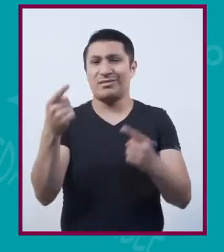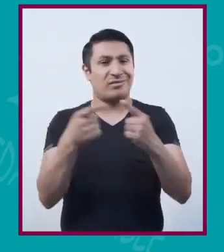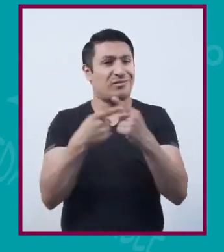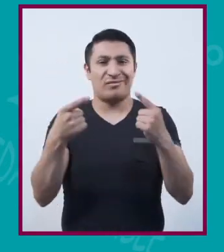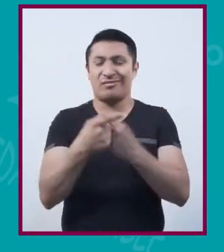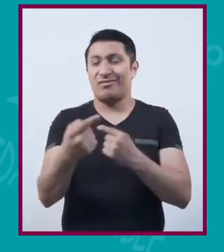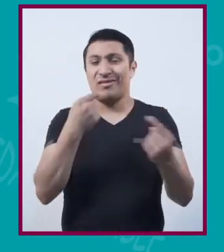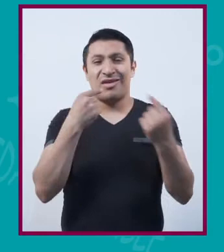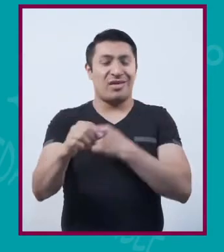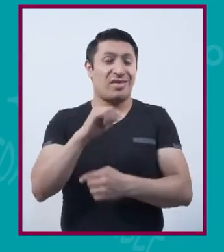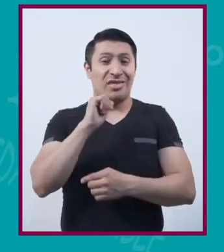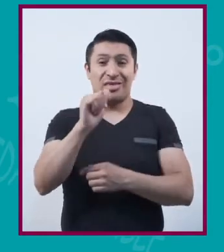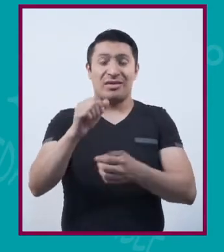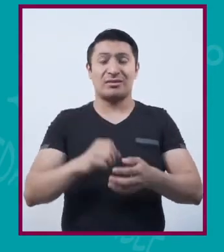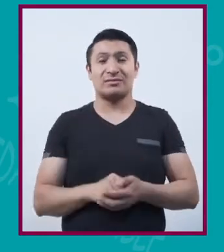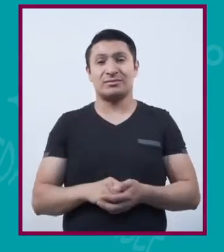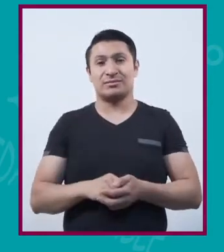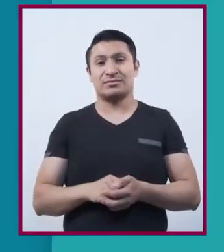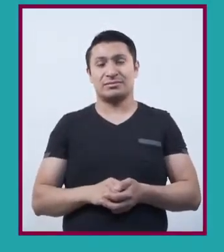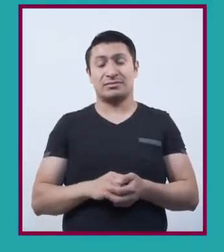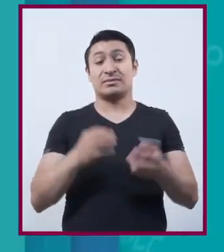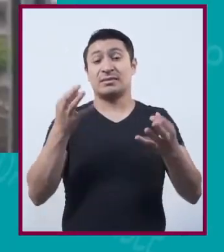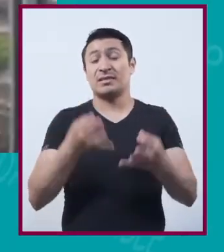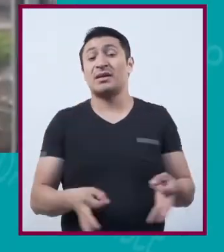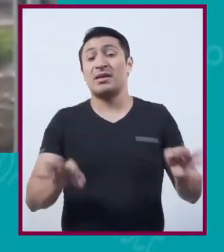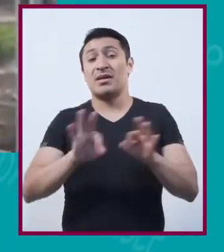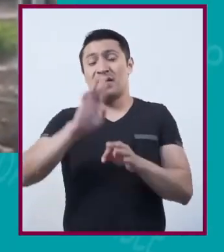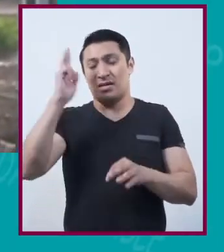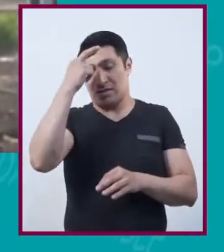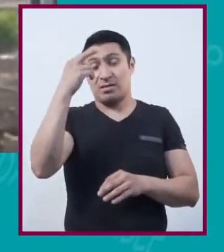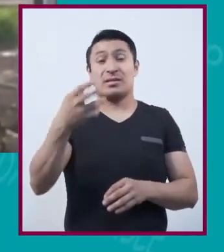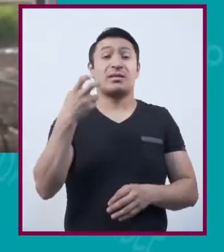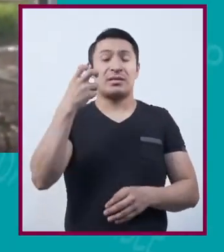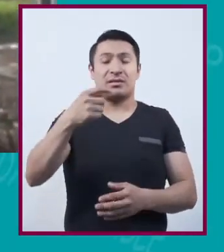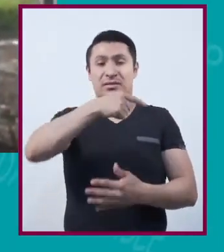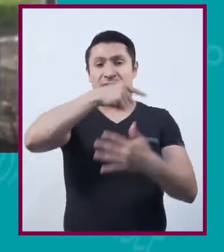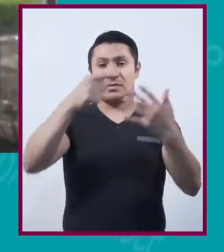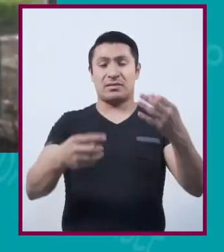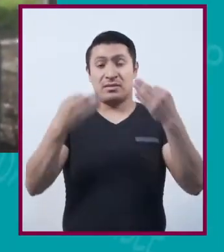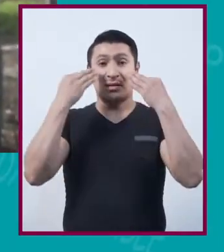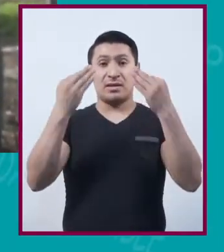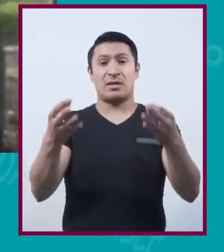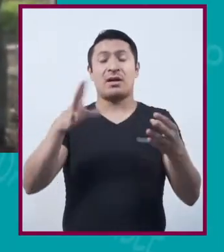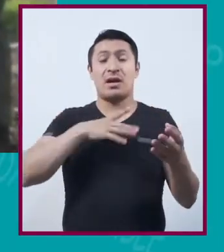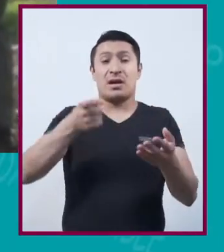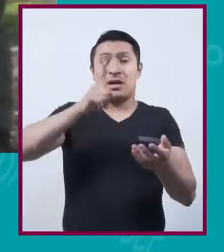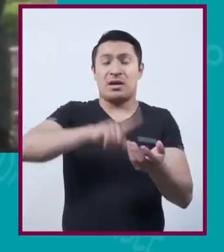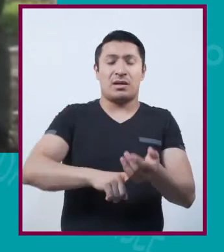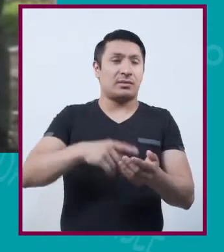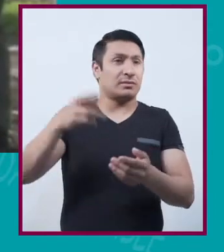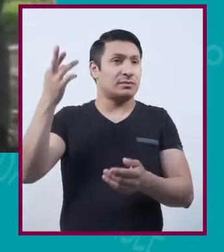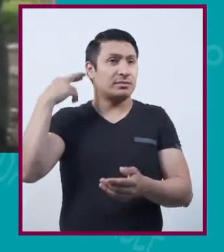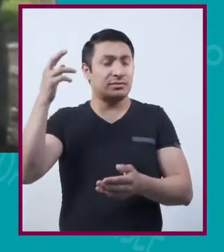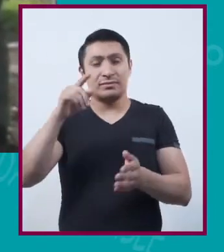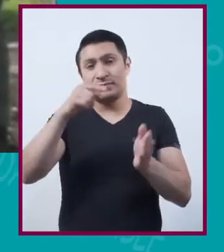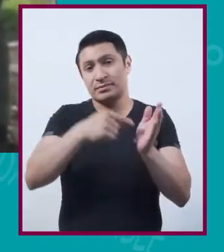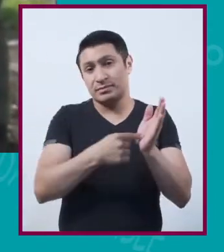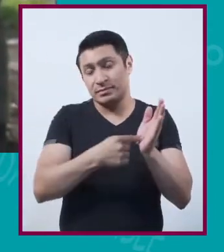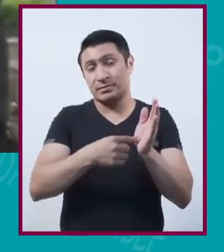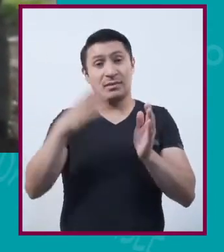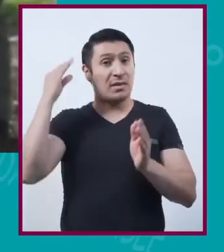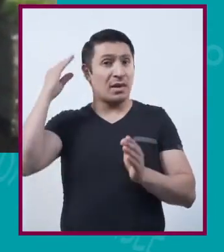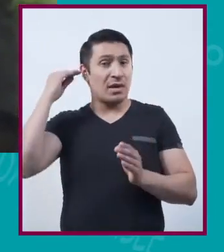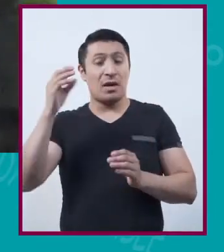No quería discutir conmigo. Cabe subrayar que, si bien estos testimonios se recopilan en cintas de audio